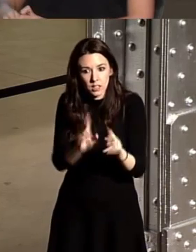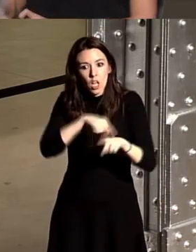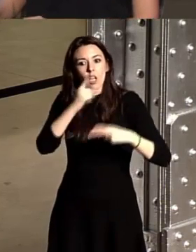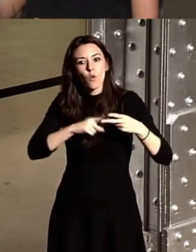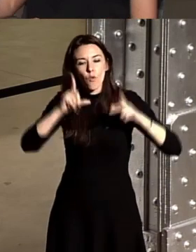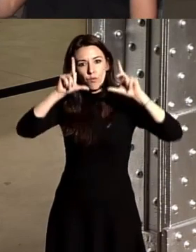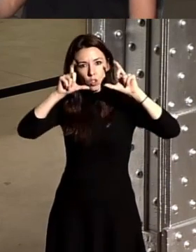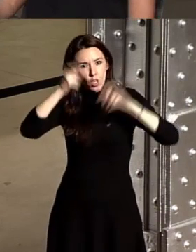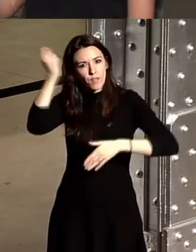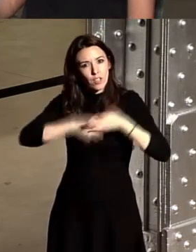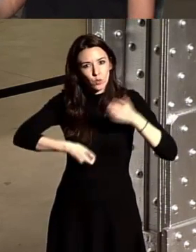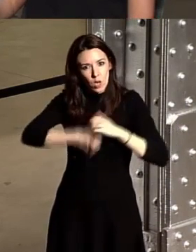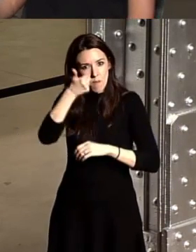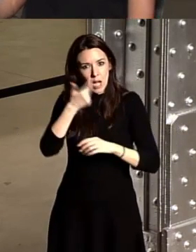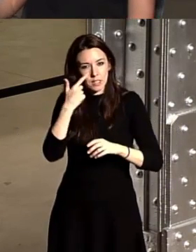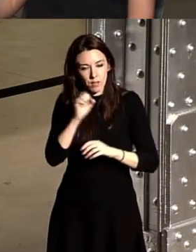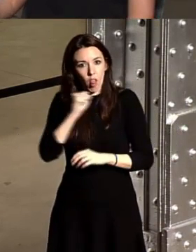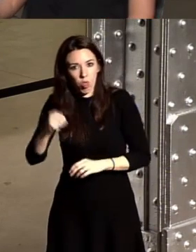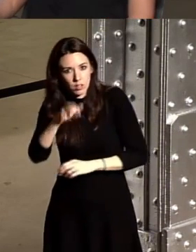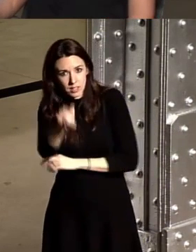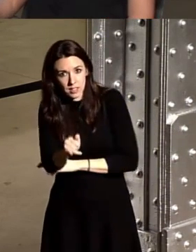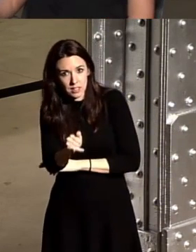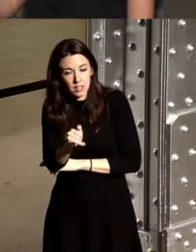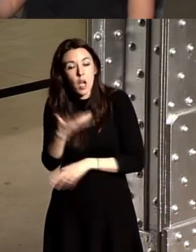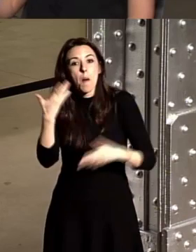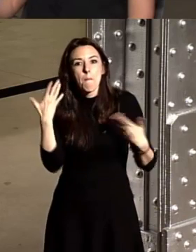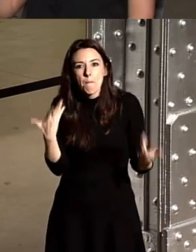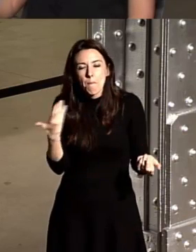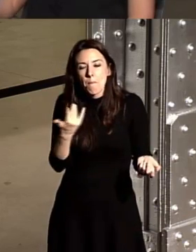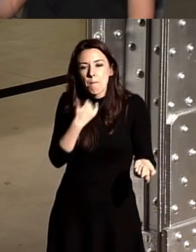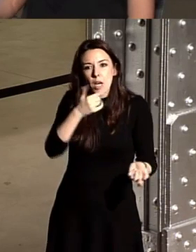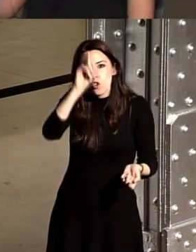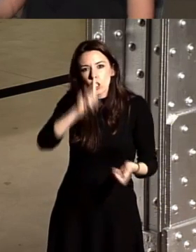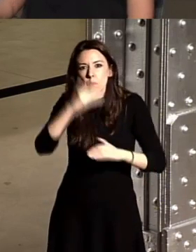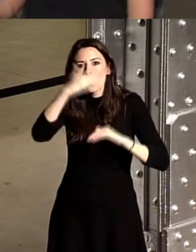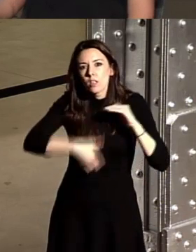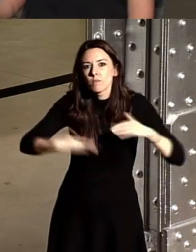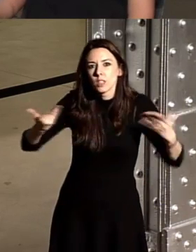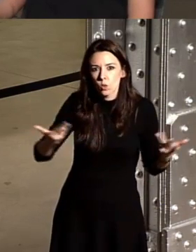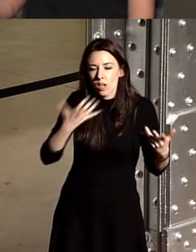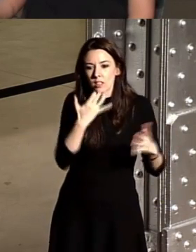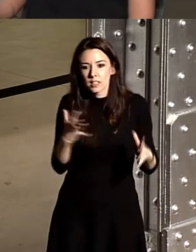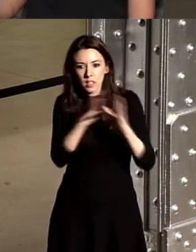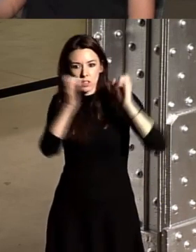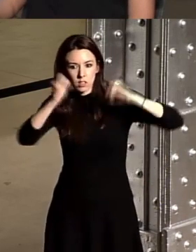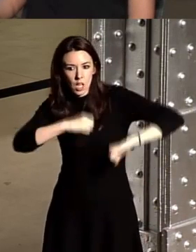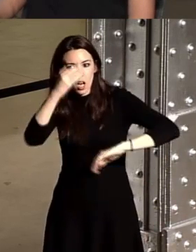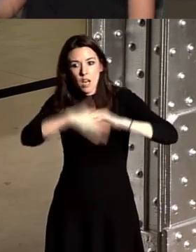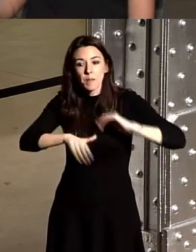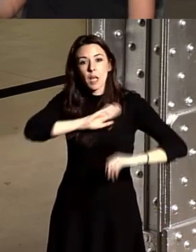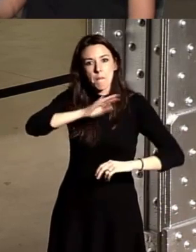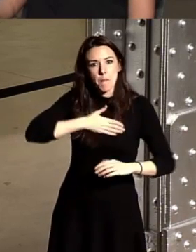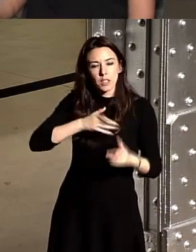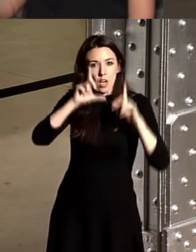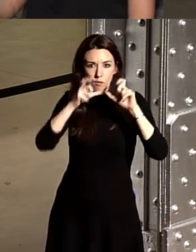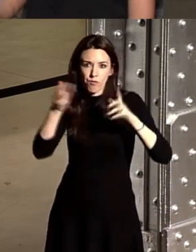digamos, muy dura te expulsa, pero nunca sabemos cuál es el límite, y si pactamos un límite, mañana habrá una foto